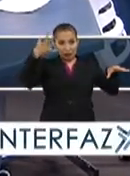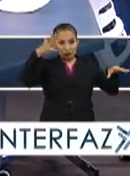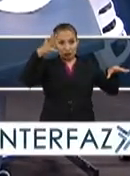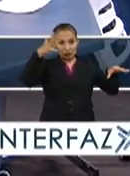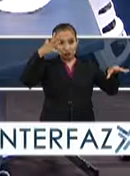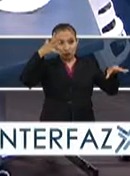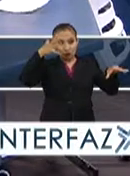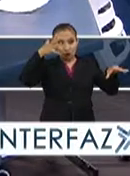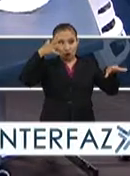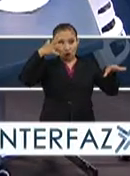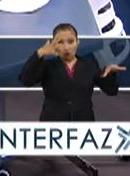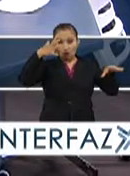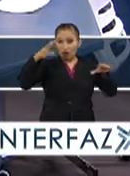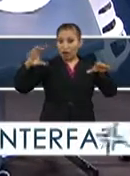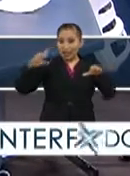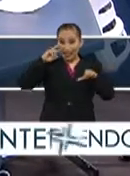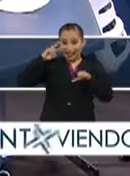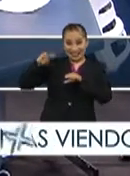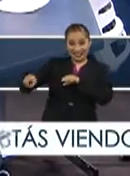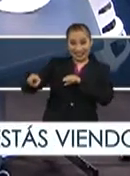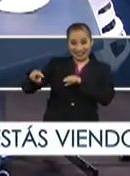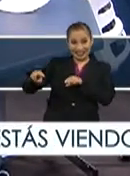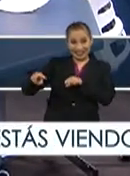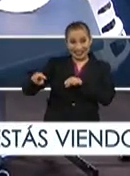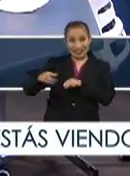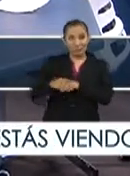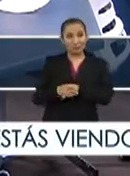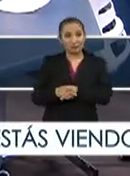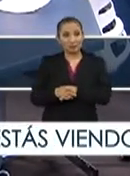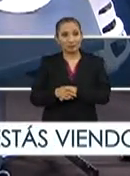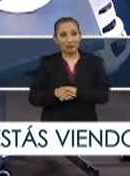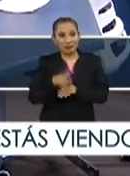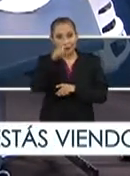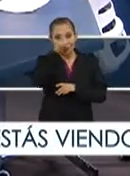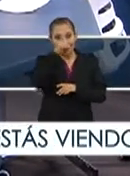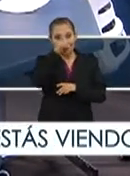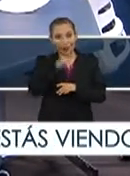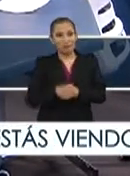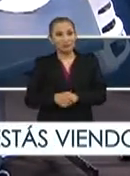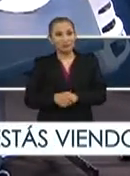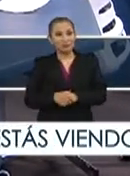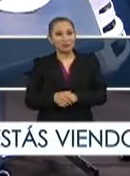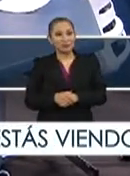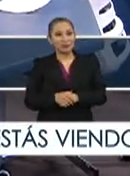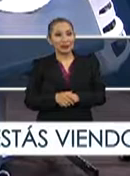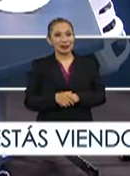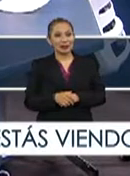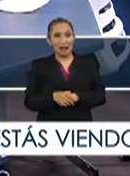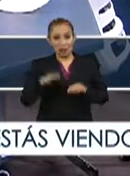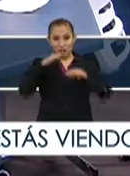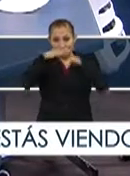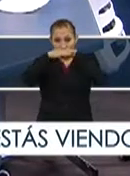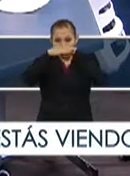la Tierra está aquí y cuando la Luna, vamos a tomar una luna, ¿no? Y